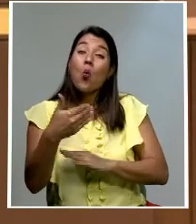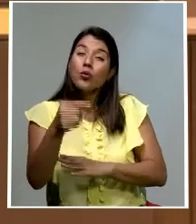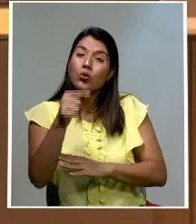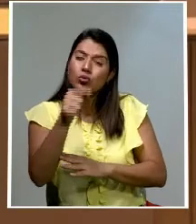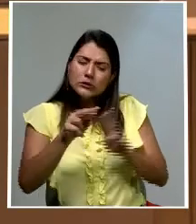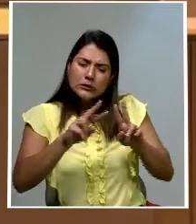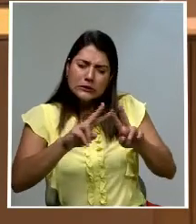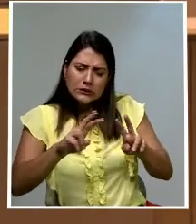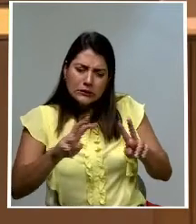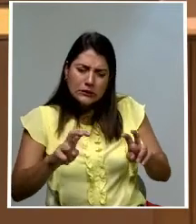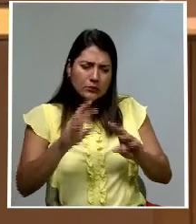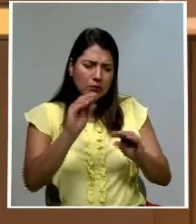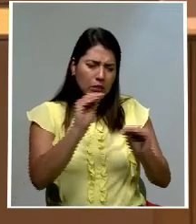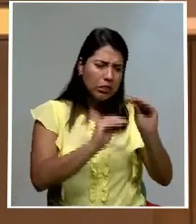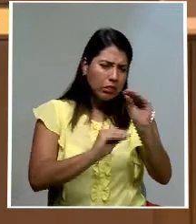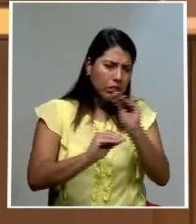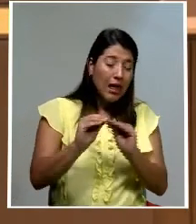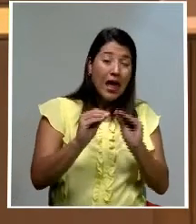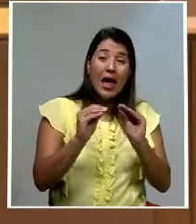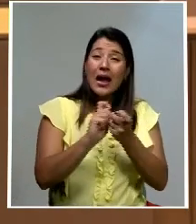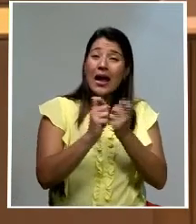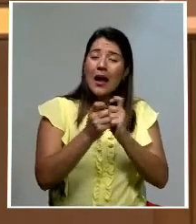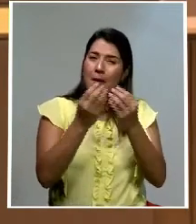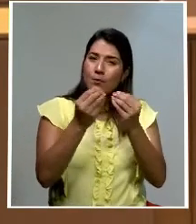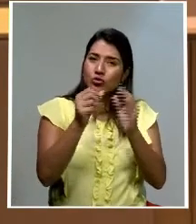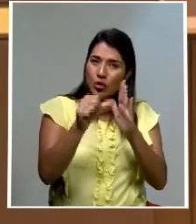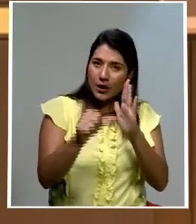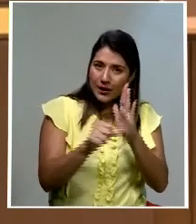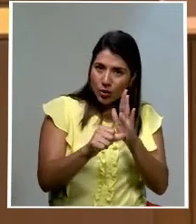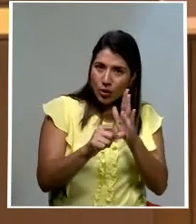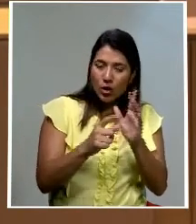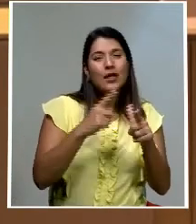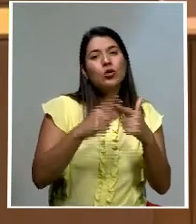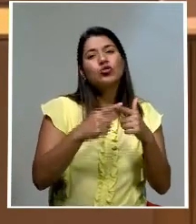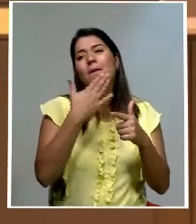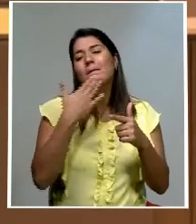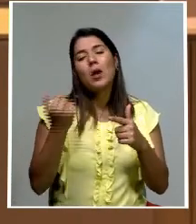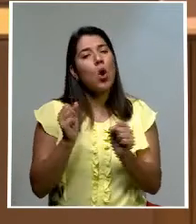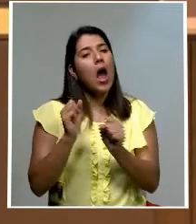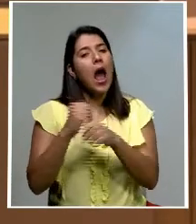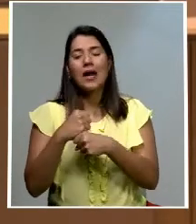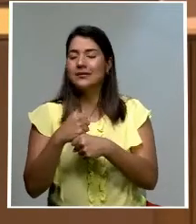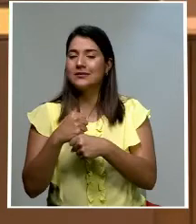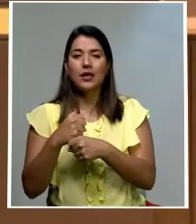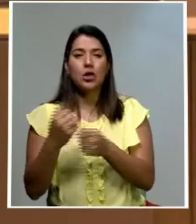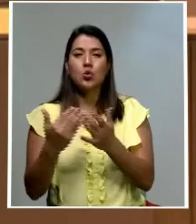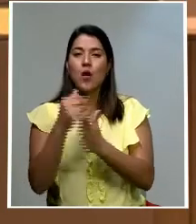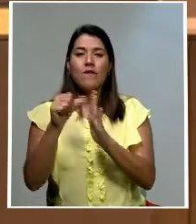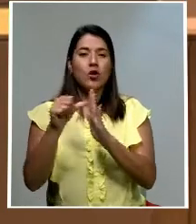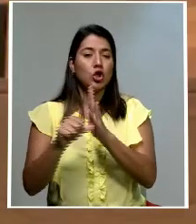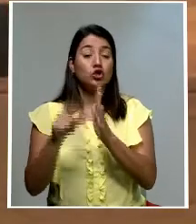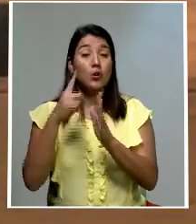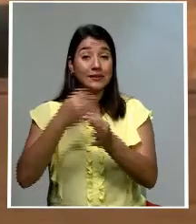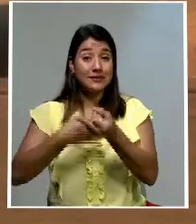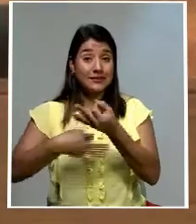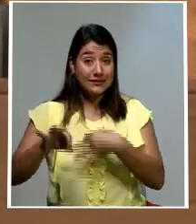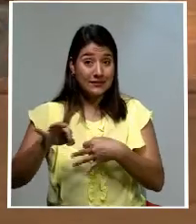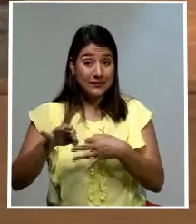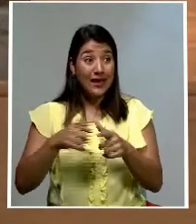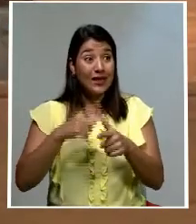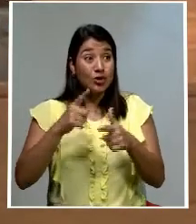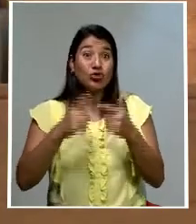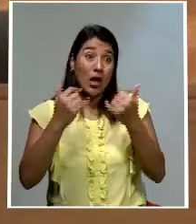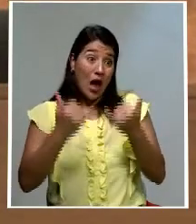usted le cambia varias cosas en distintos artículos, tiene que presentar un texto sustitutivo. Por esa razón es que se va presentando el 4º